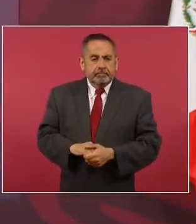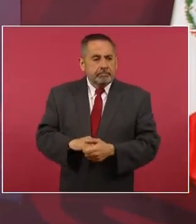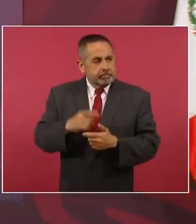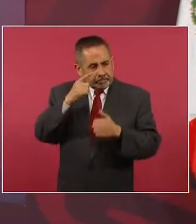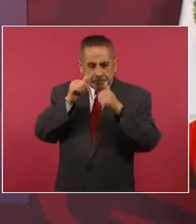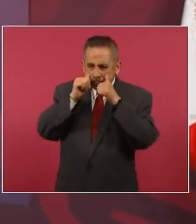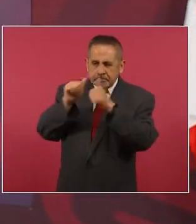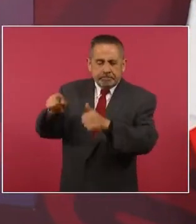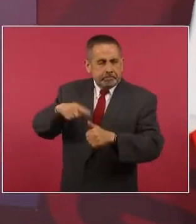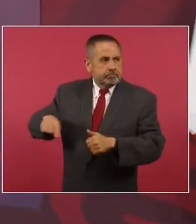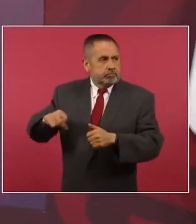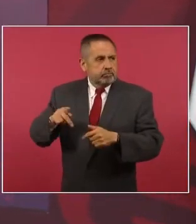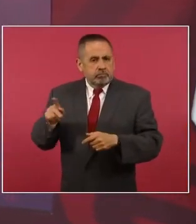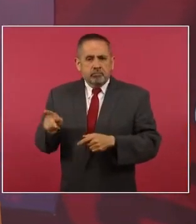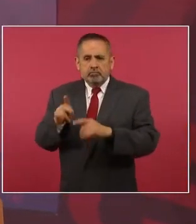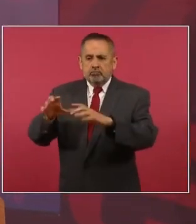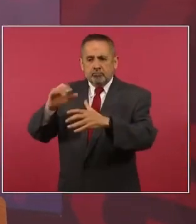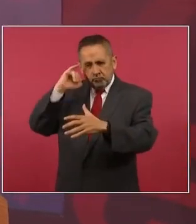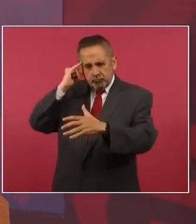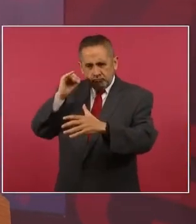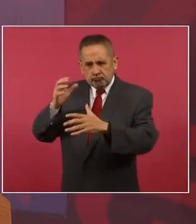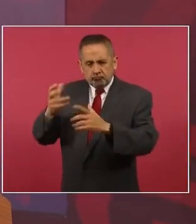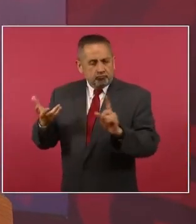pueblos originarios